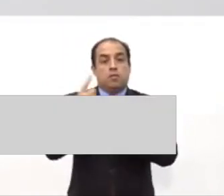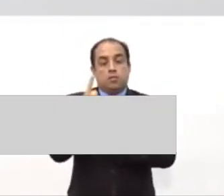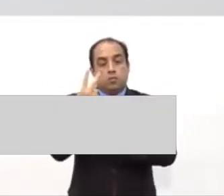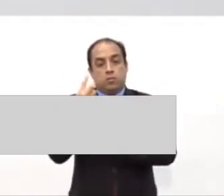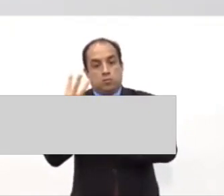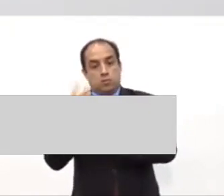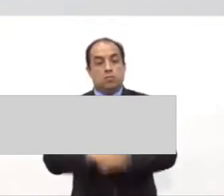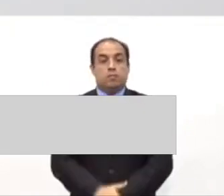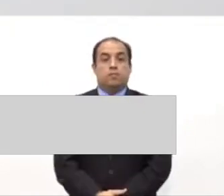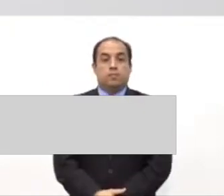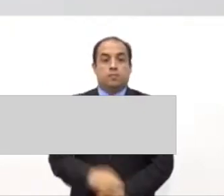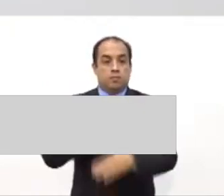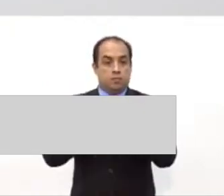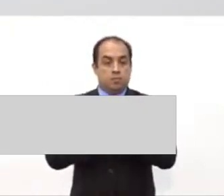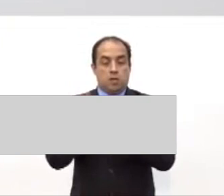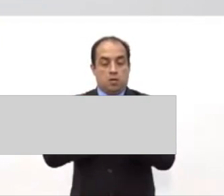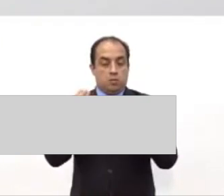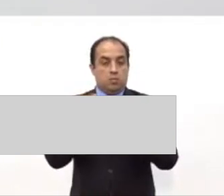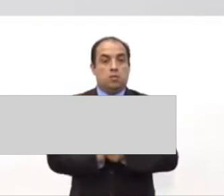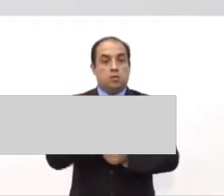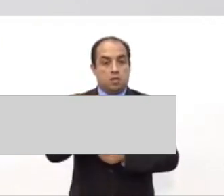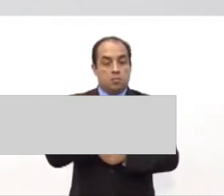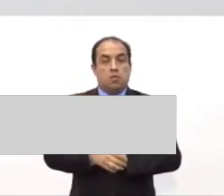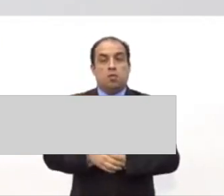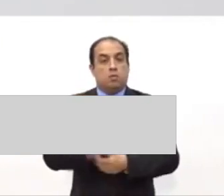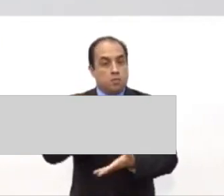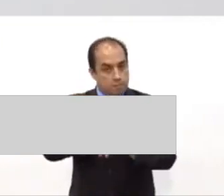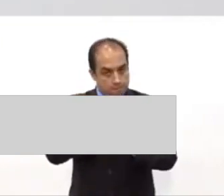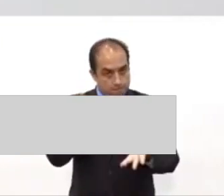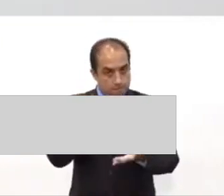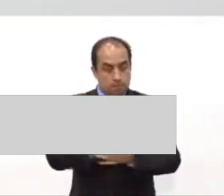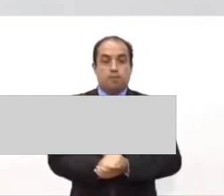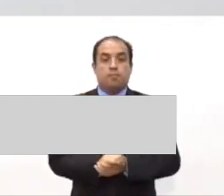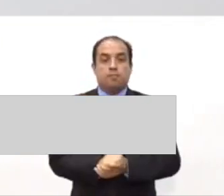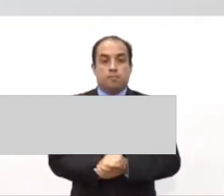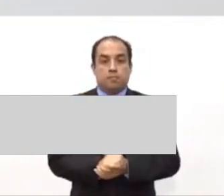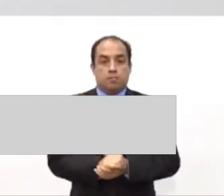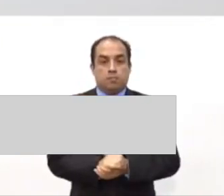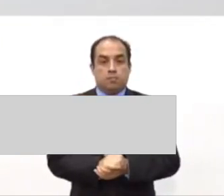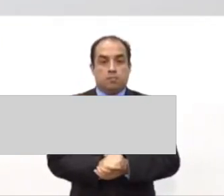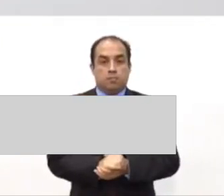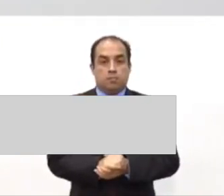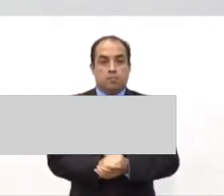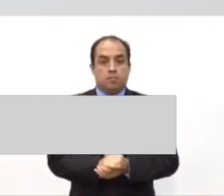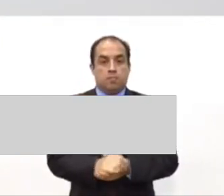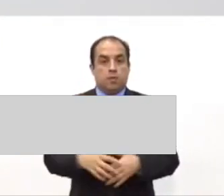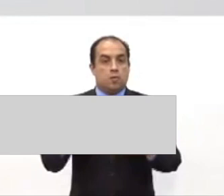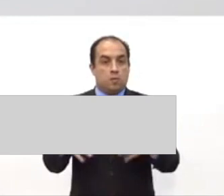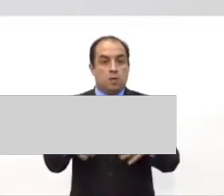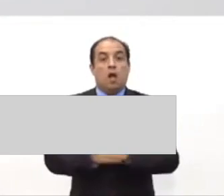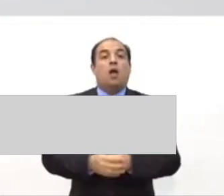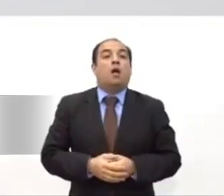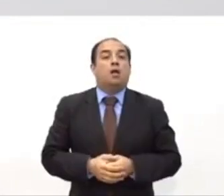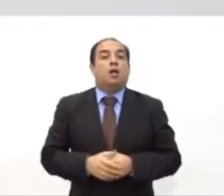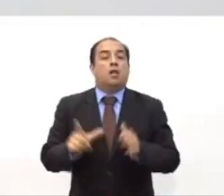puntos que se tomaron en cuenta para el regreso de esos tramos de metro fueron la revisión profunda de las subestaciones que energizan las líneas